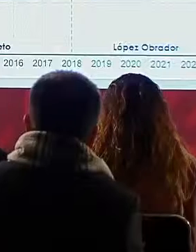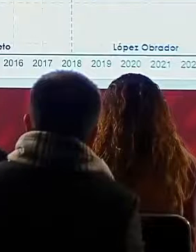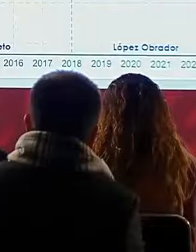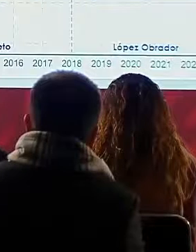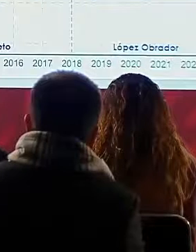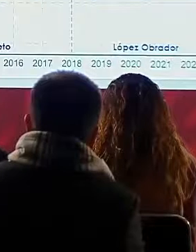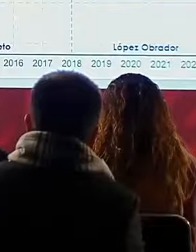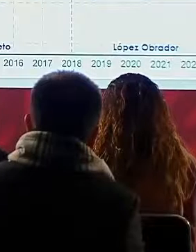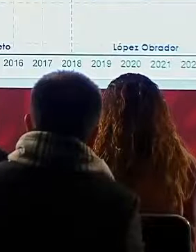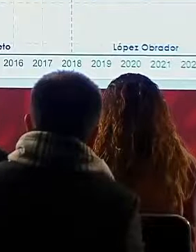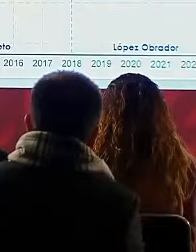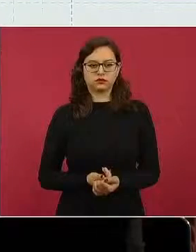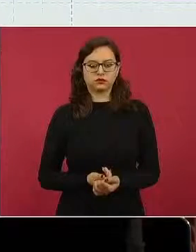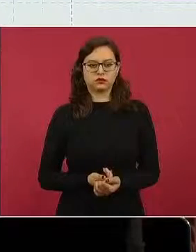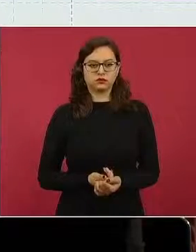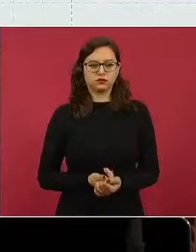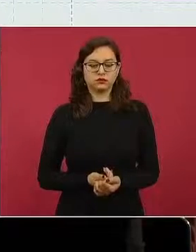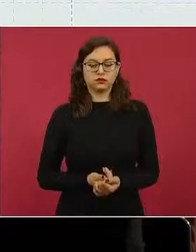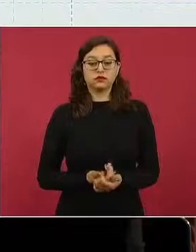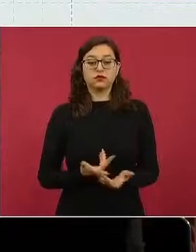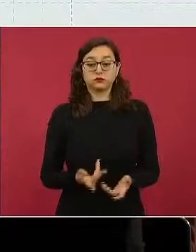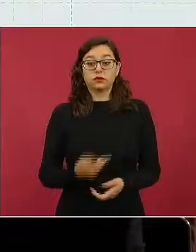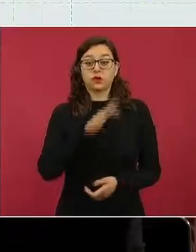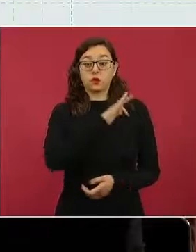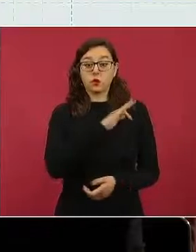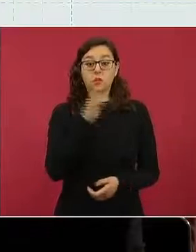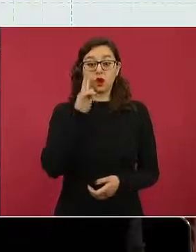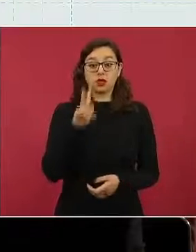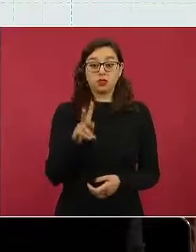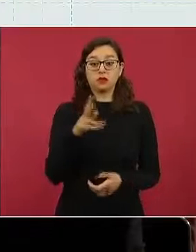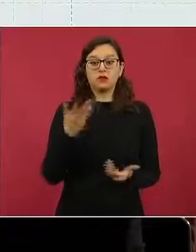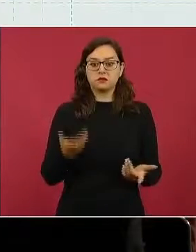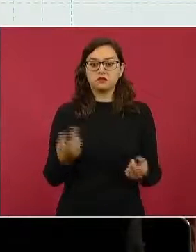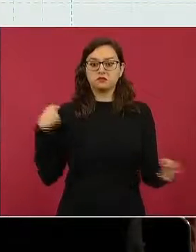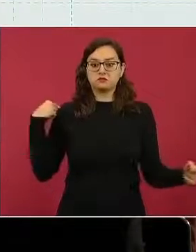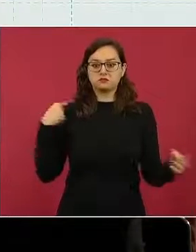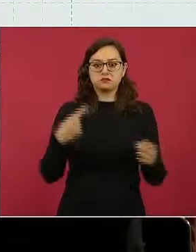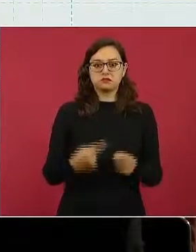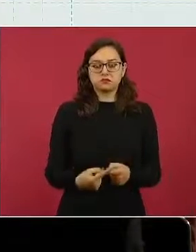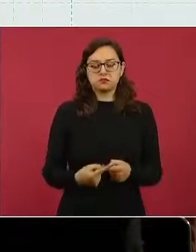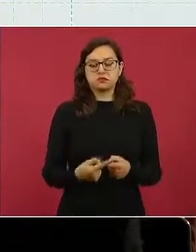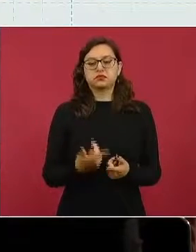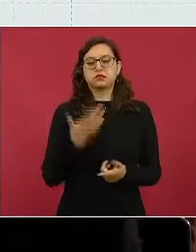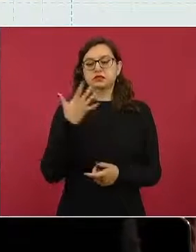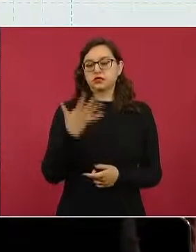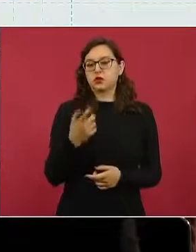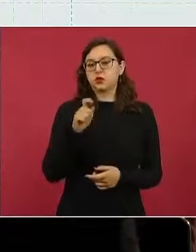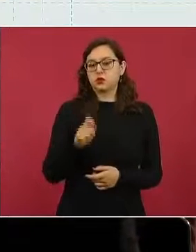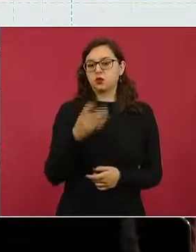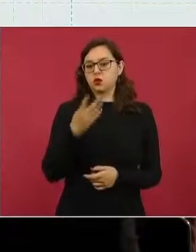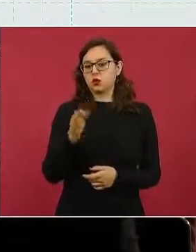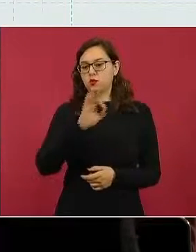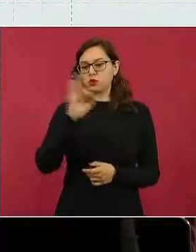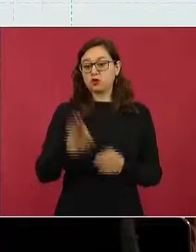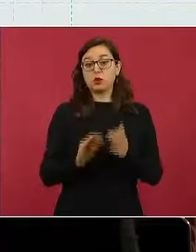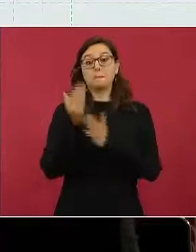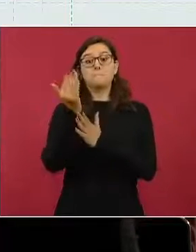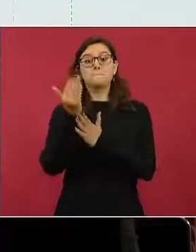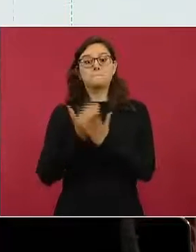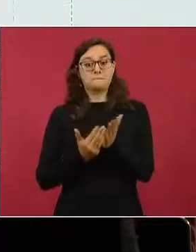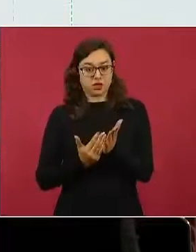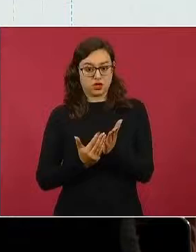Peña Nieto 43%, en el tiempo que llevamos en el gobierno ha habido una disminución de menos 5.4% en términos